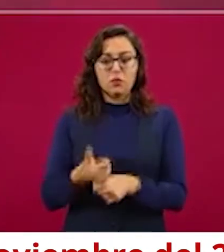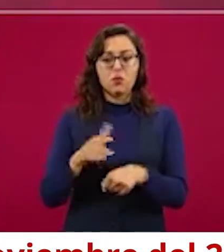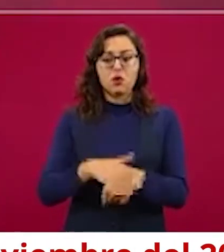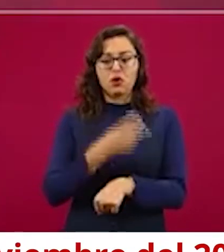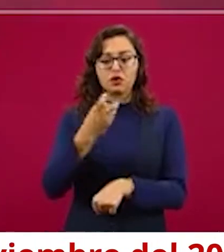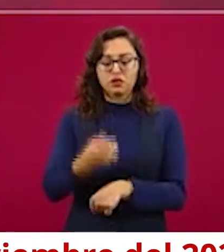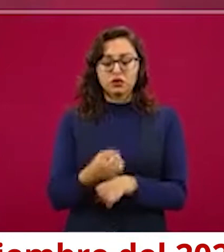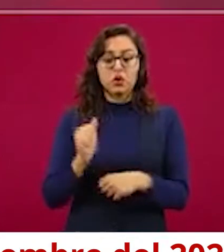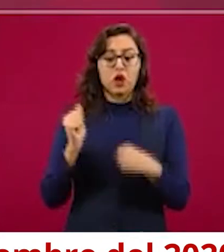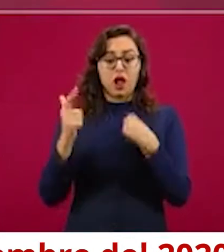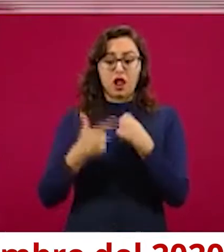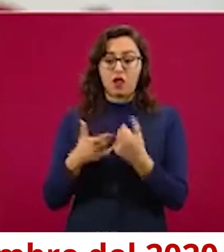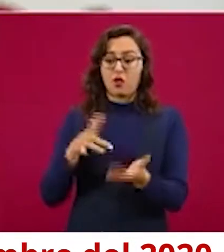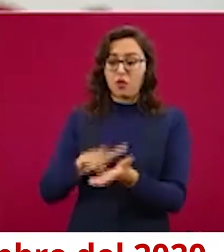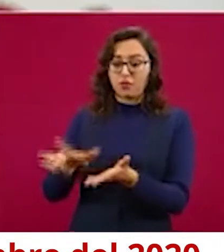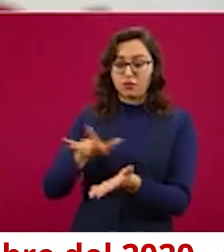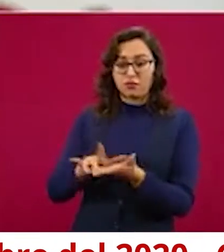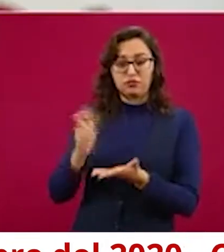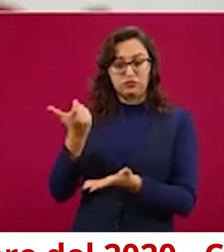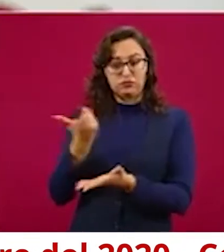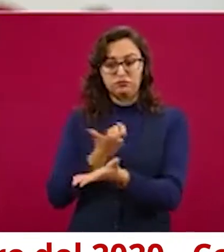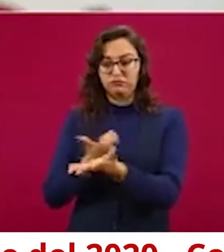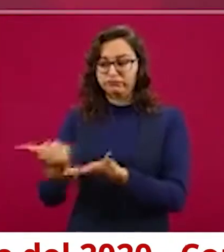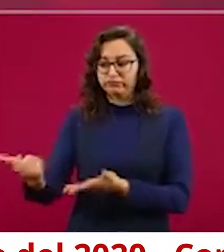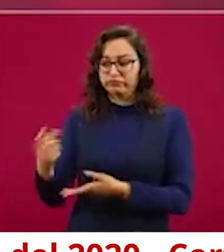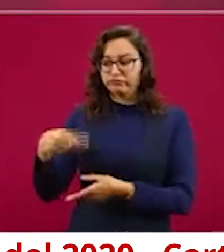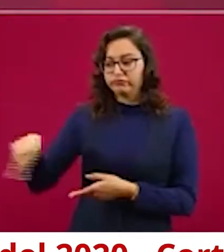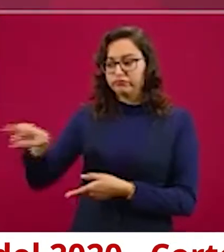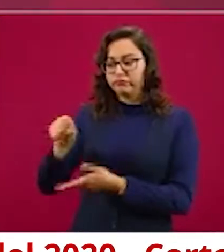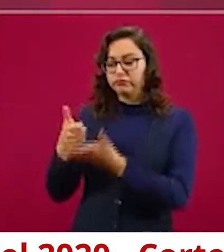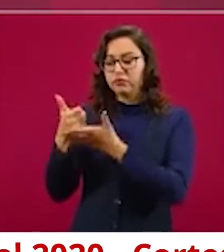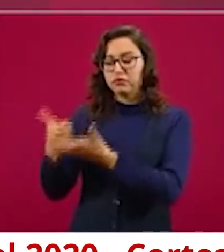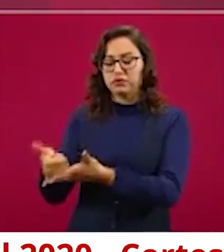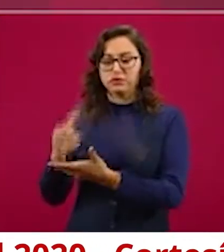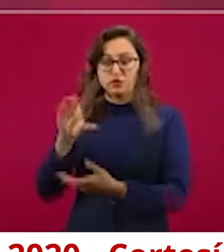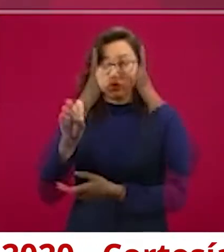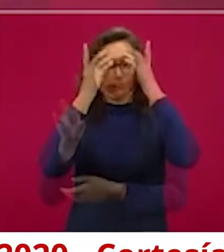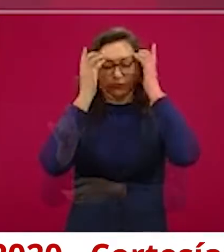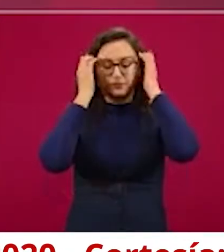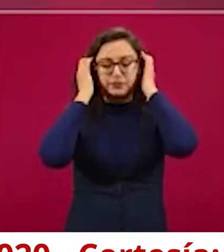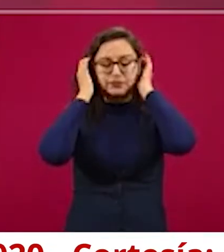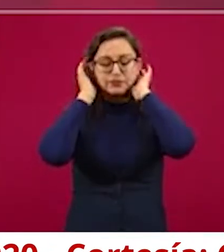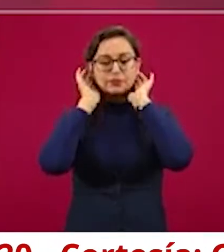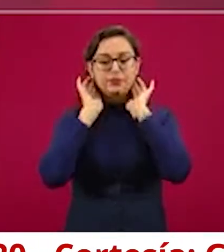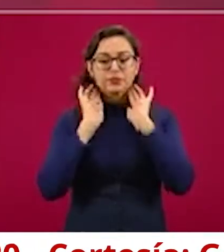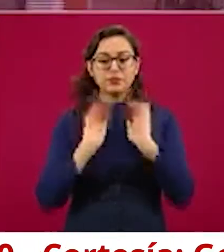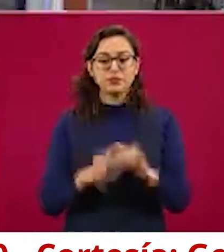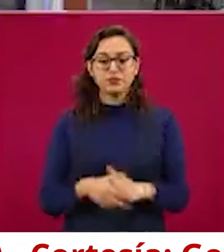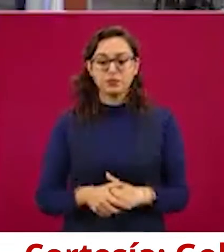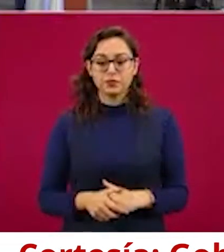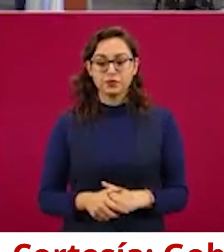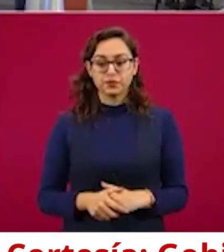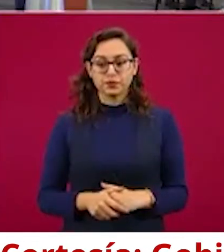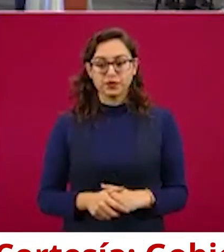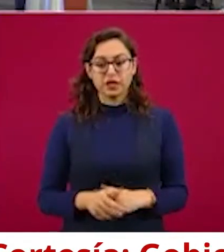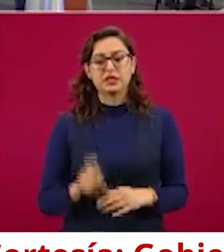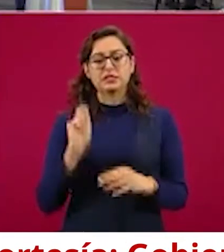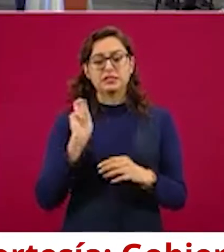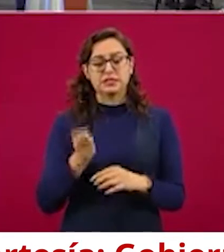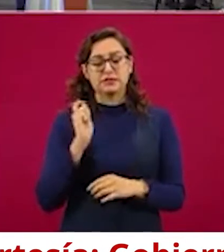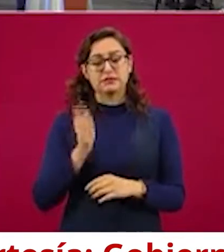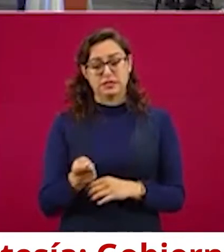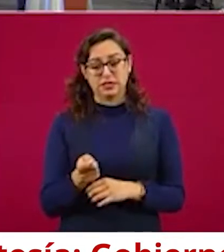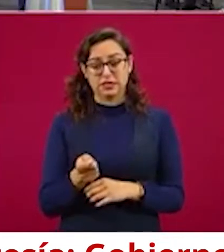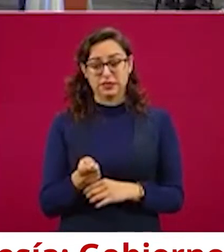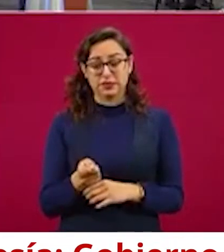gastos funerarios a familiares de personas fallecidas por la enfermedad COVID-19. Bueno, ¿en qué consiste este apoyo? Es